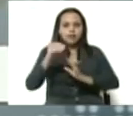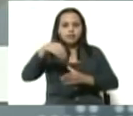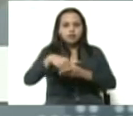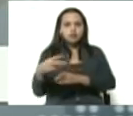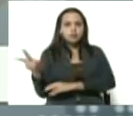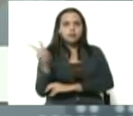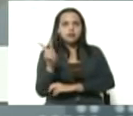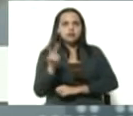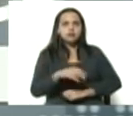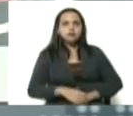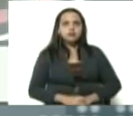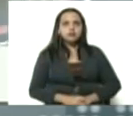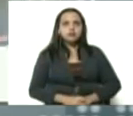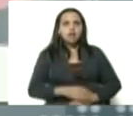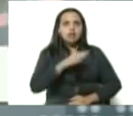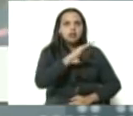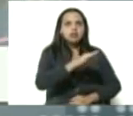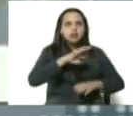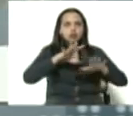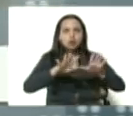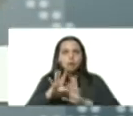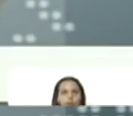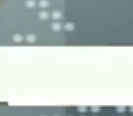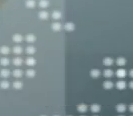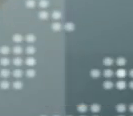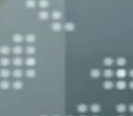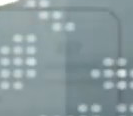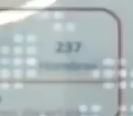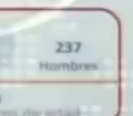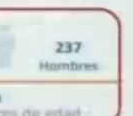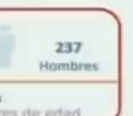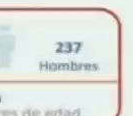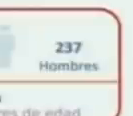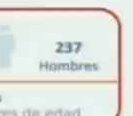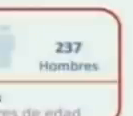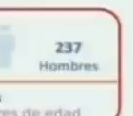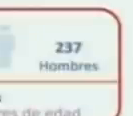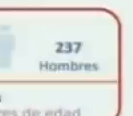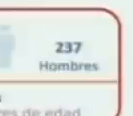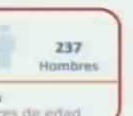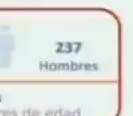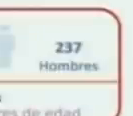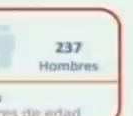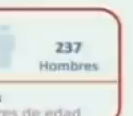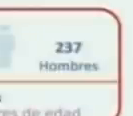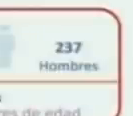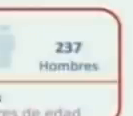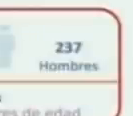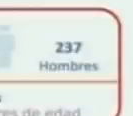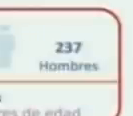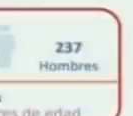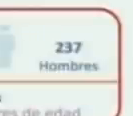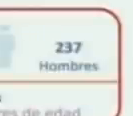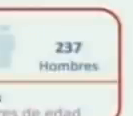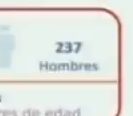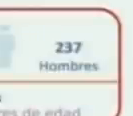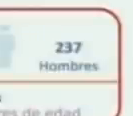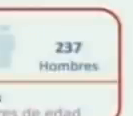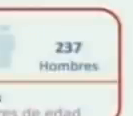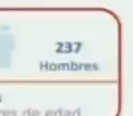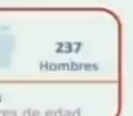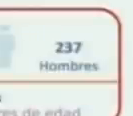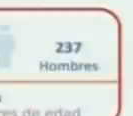Venezuela. 390 casos de transmisión comunitaria. Fíjate, de estos 390